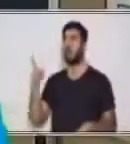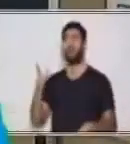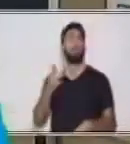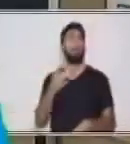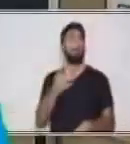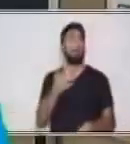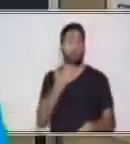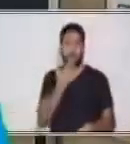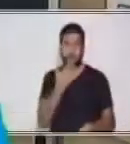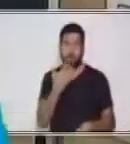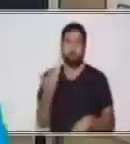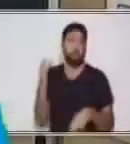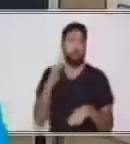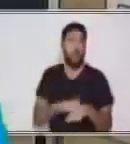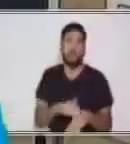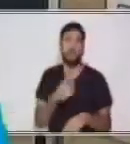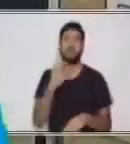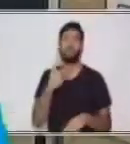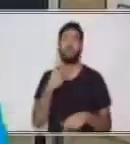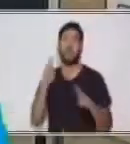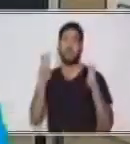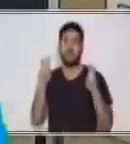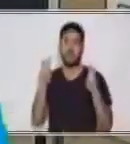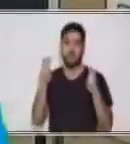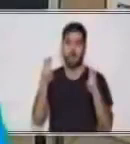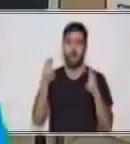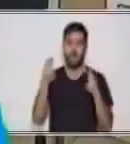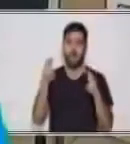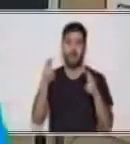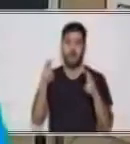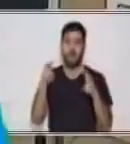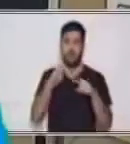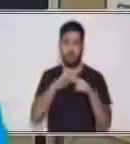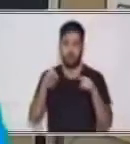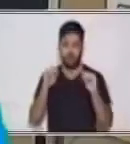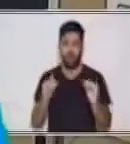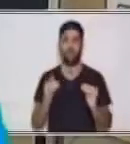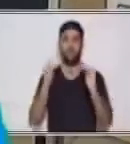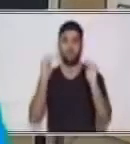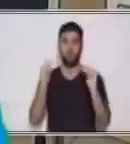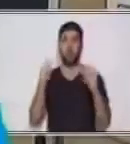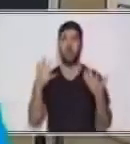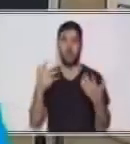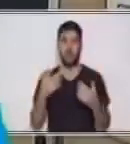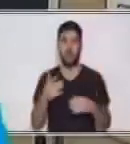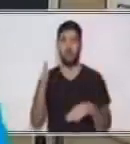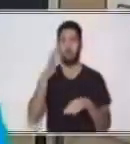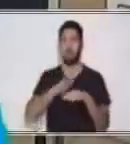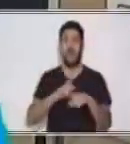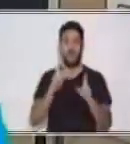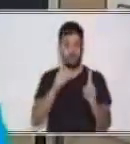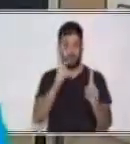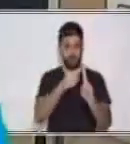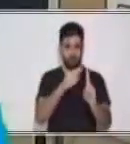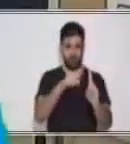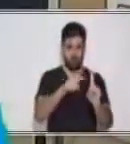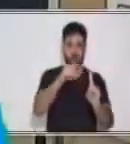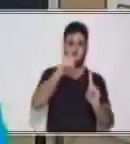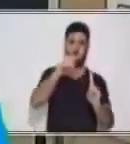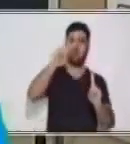más preferida? ¿Cuántas personas optaron por esa